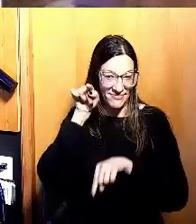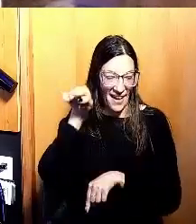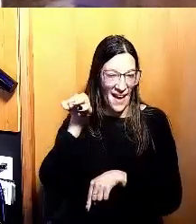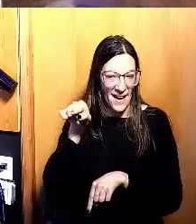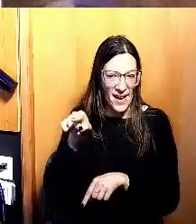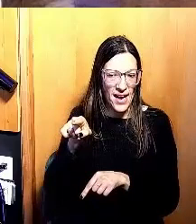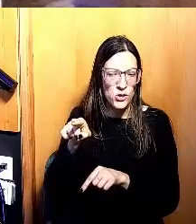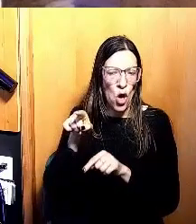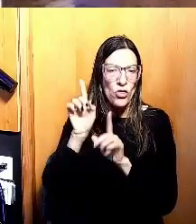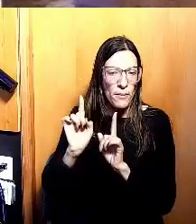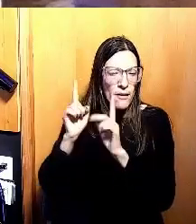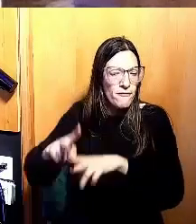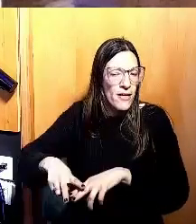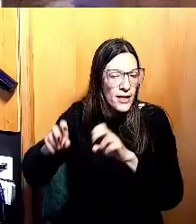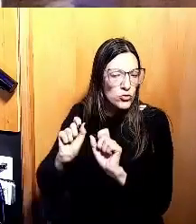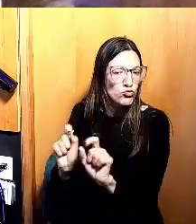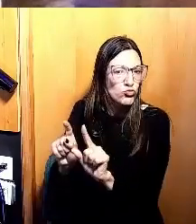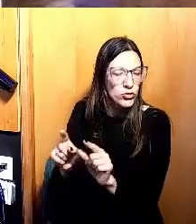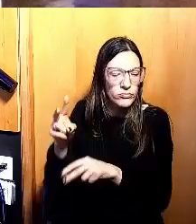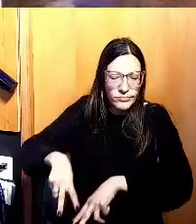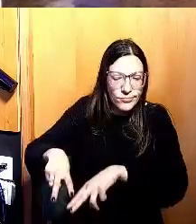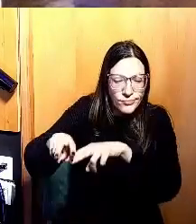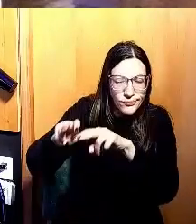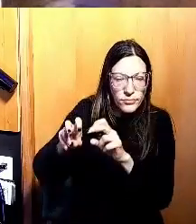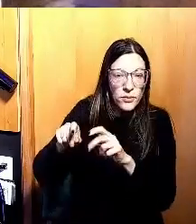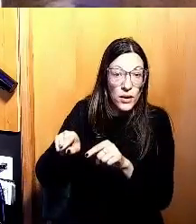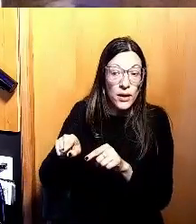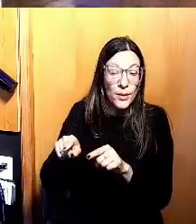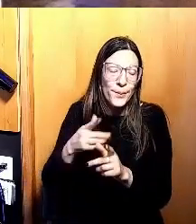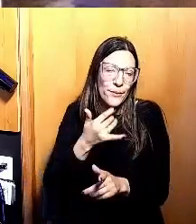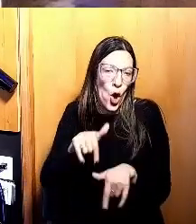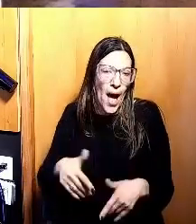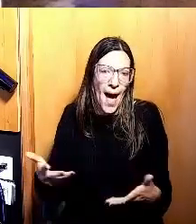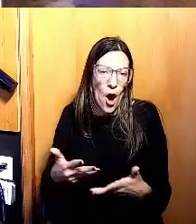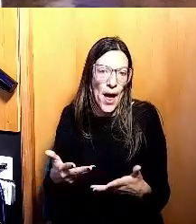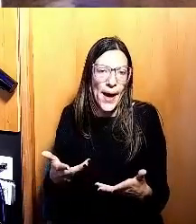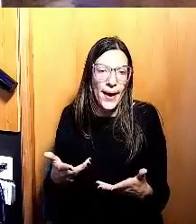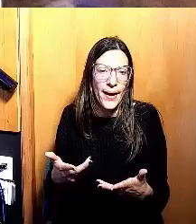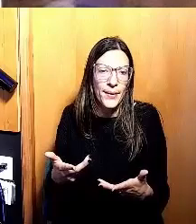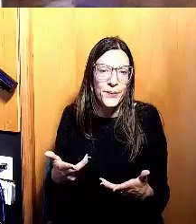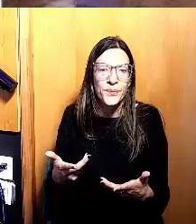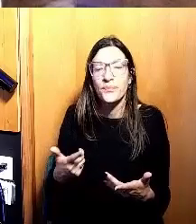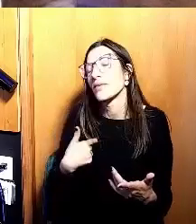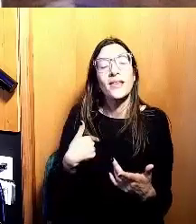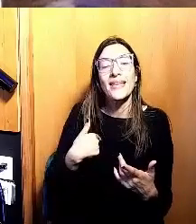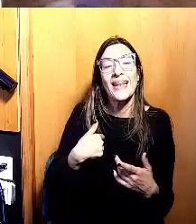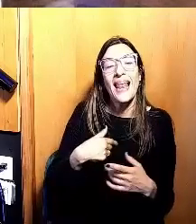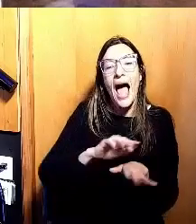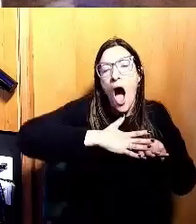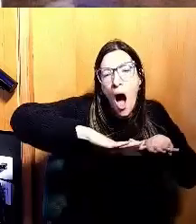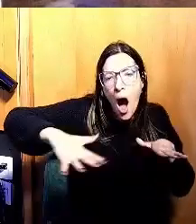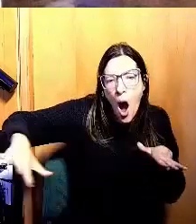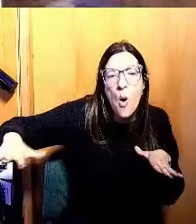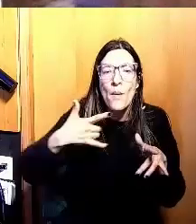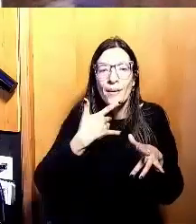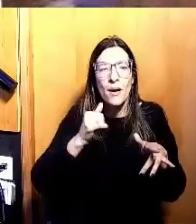dio hasta ahora y ahora vamos a seguirlo, con modelos hidrodinámicos, ¿ah?, donde